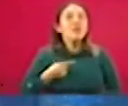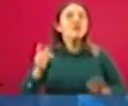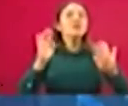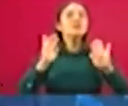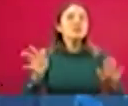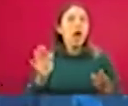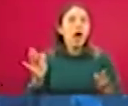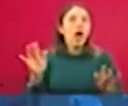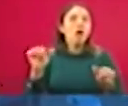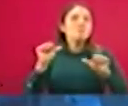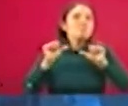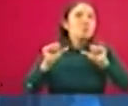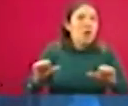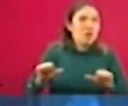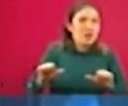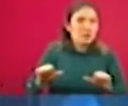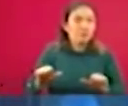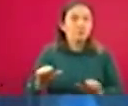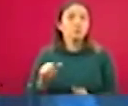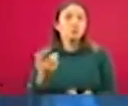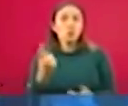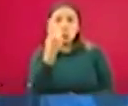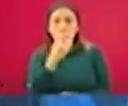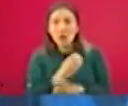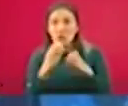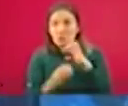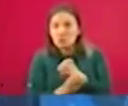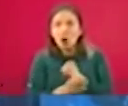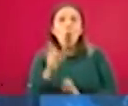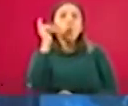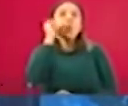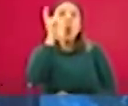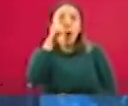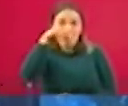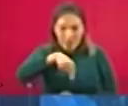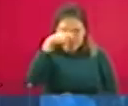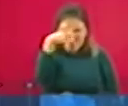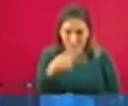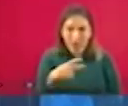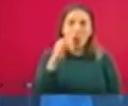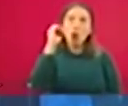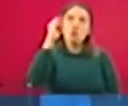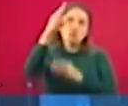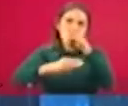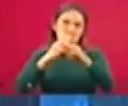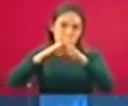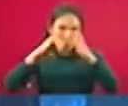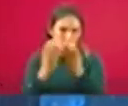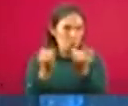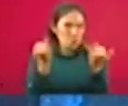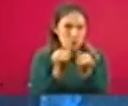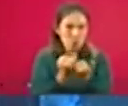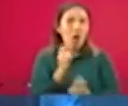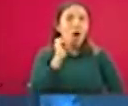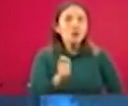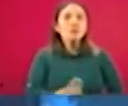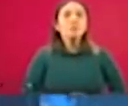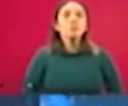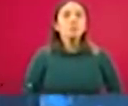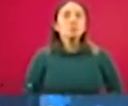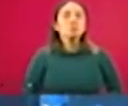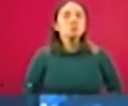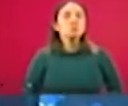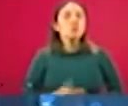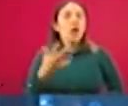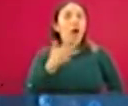tenga infección respiratoria aguda grave. Ese es un diagnóstico clínico, no necesita laboratorio, y en el contexto de esta